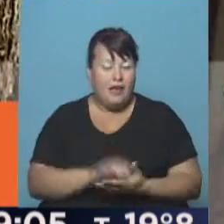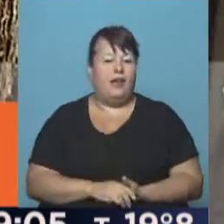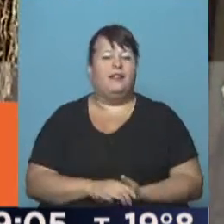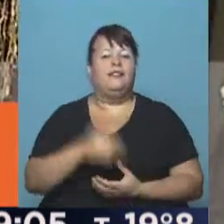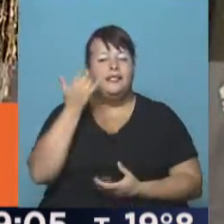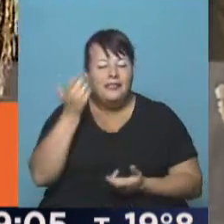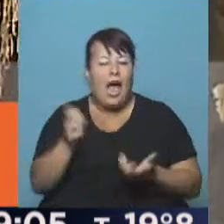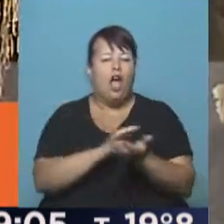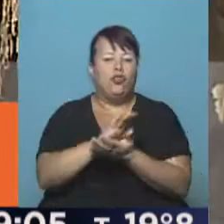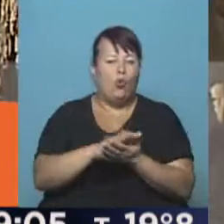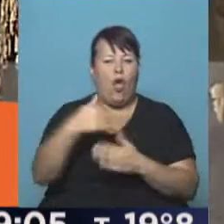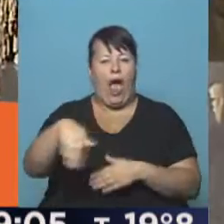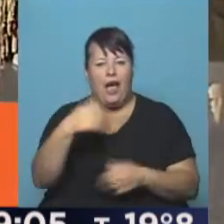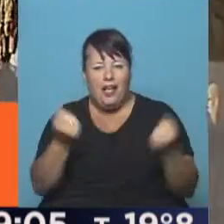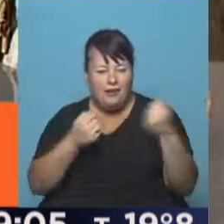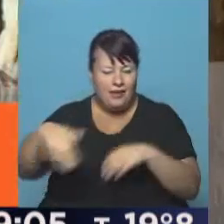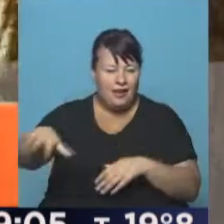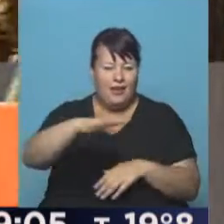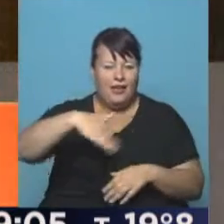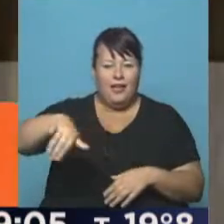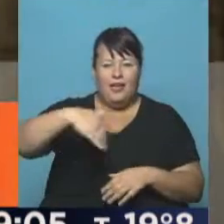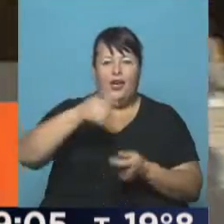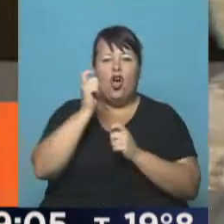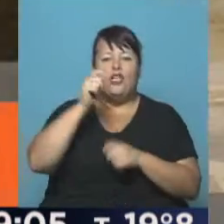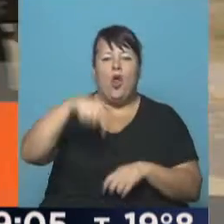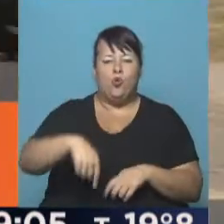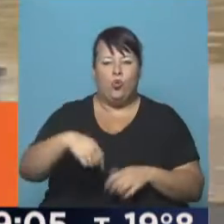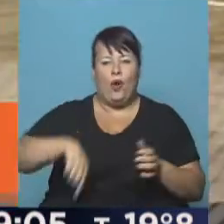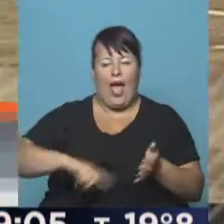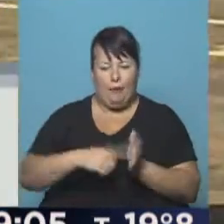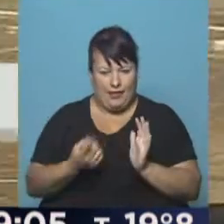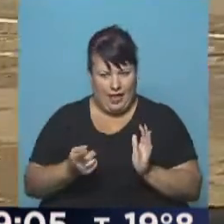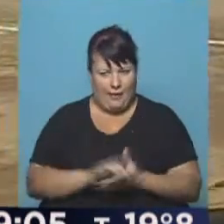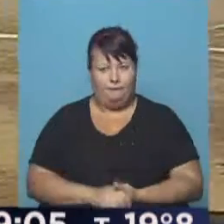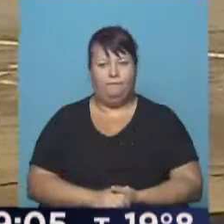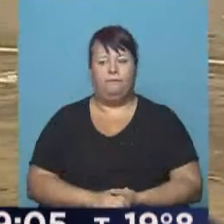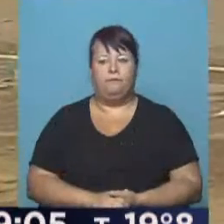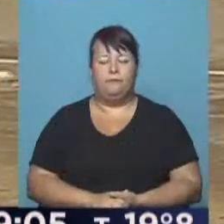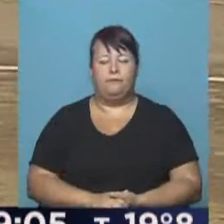se está normalizando el tránsito en la Costanera Sur de la Ciudad de Buenos Aires.